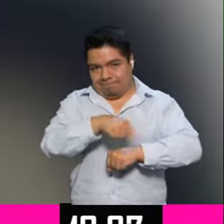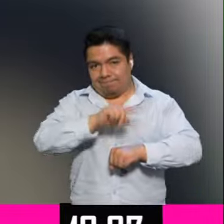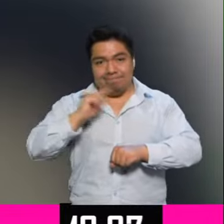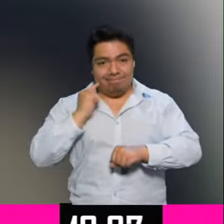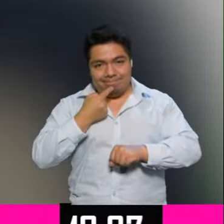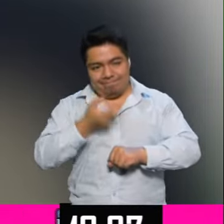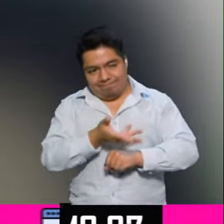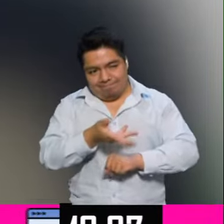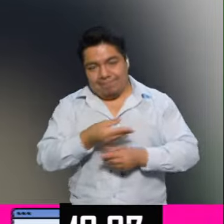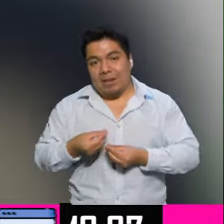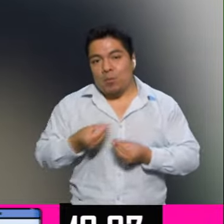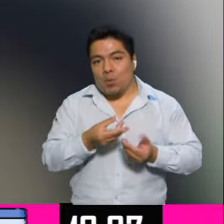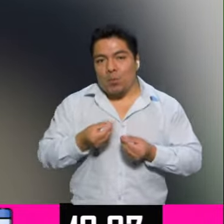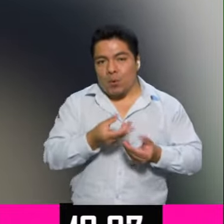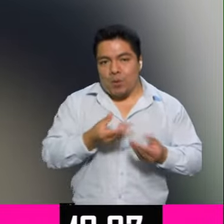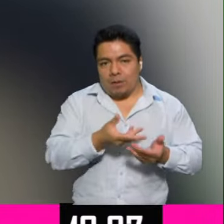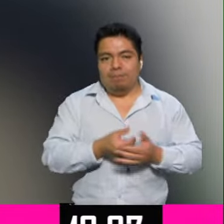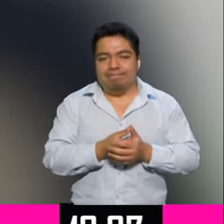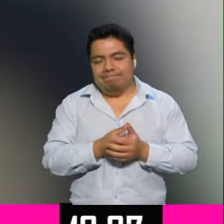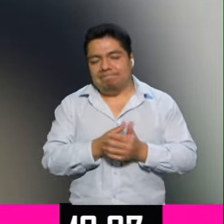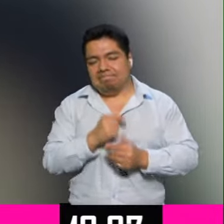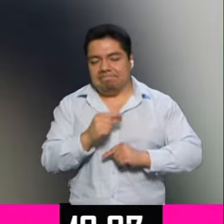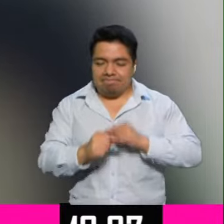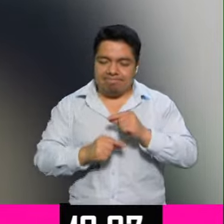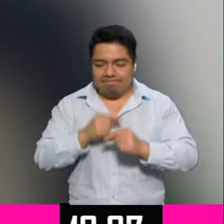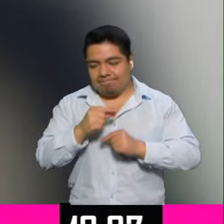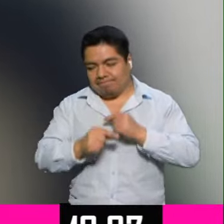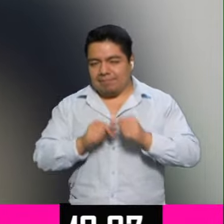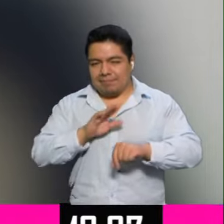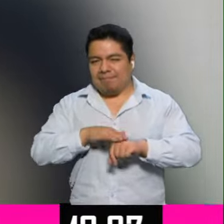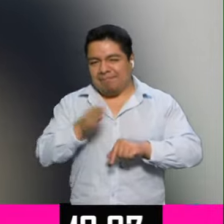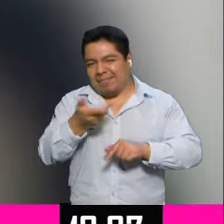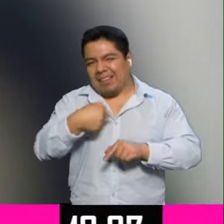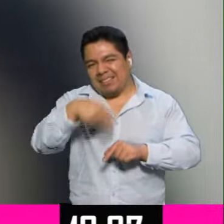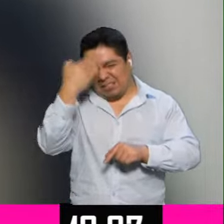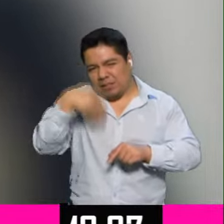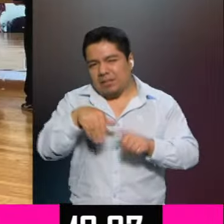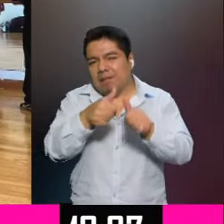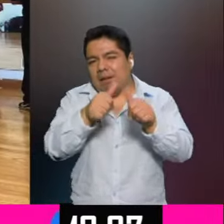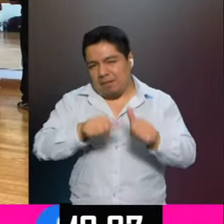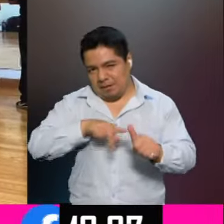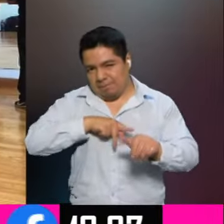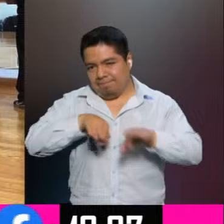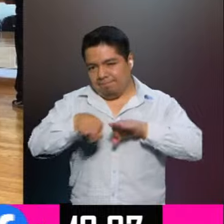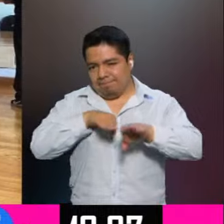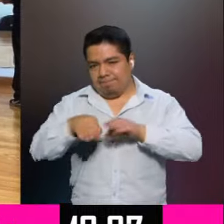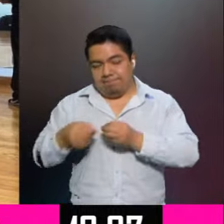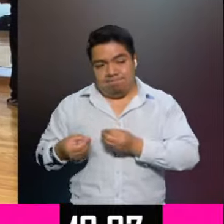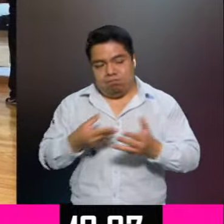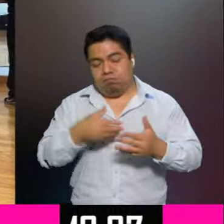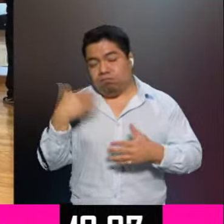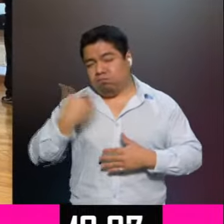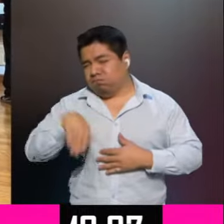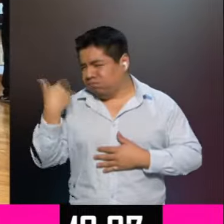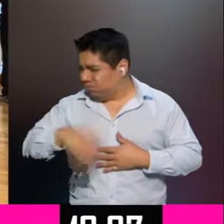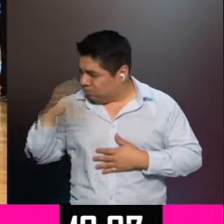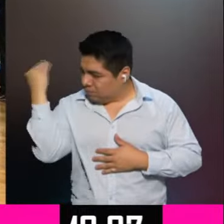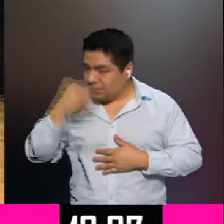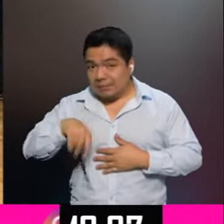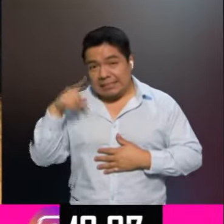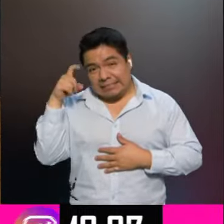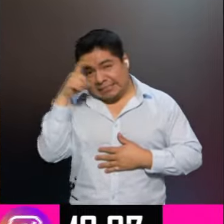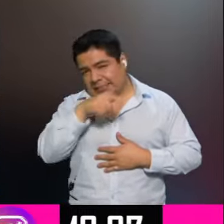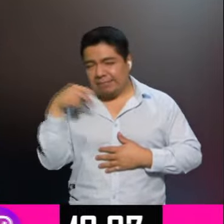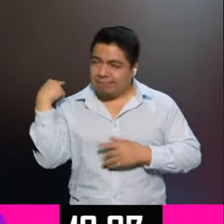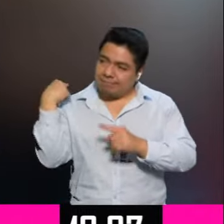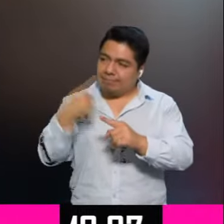sordos. Y les pude llevar un poquito de esta arte y trabajo que nos ha costado desde hace un montoncito de